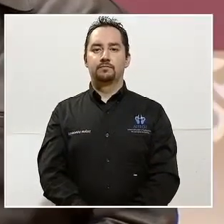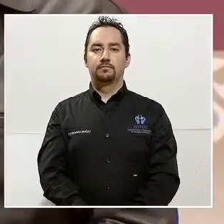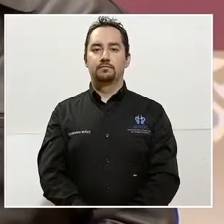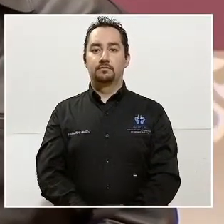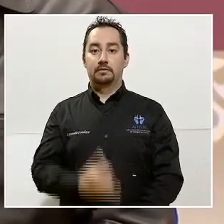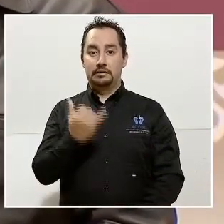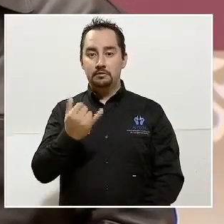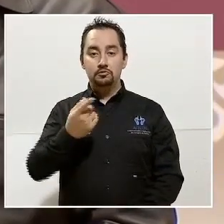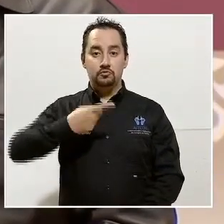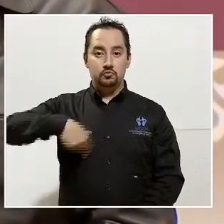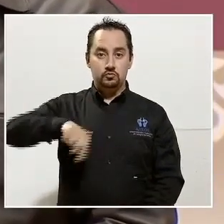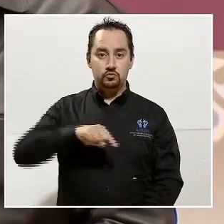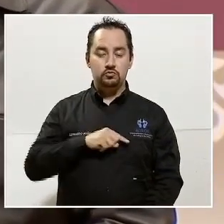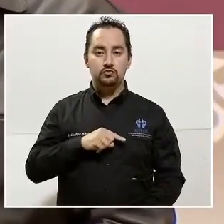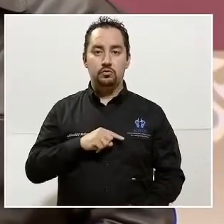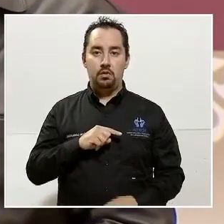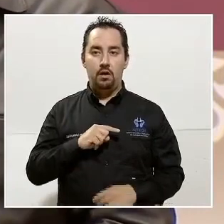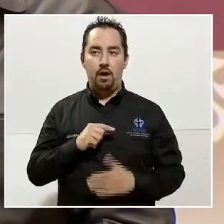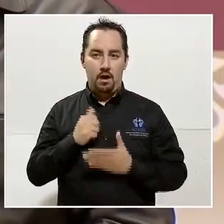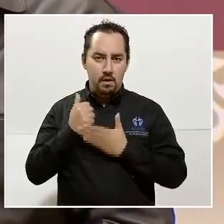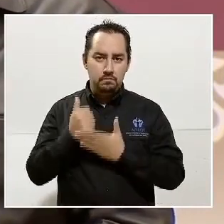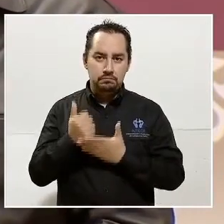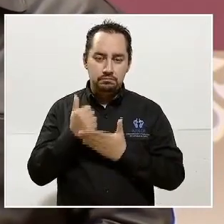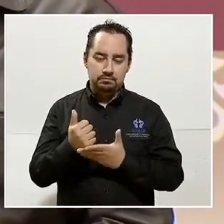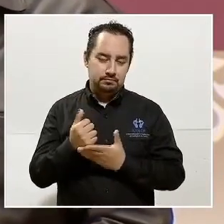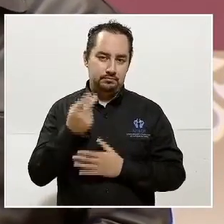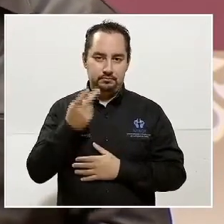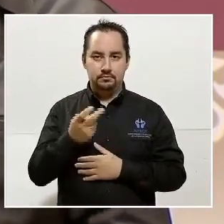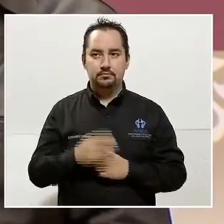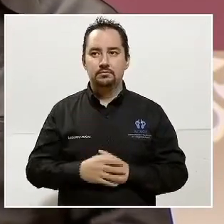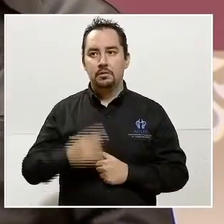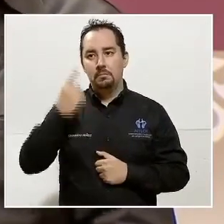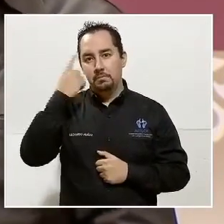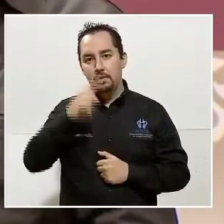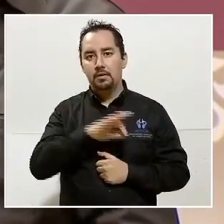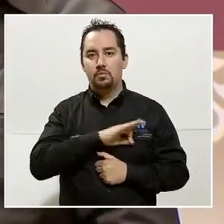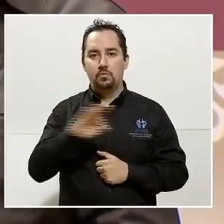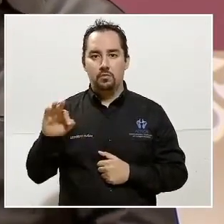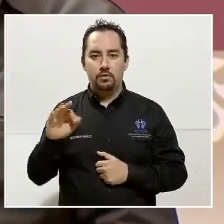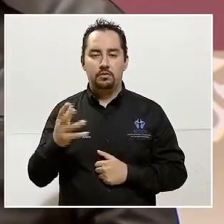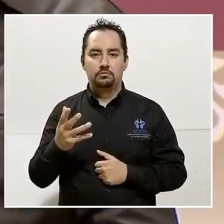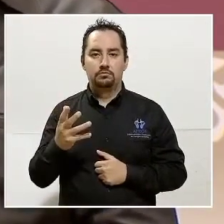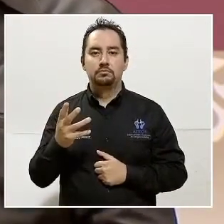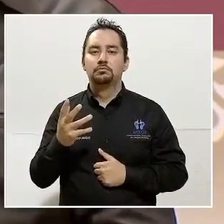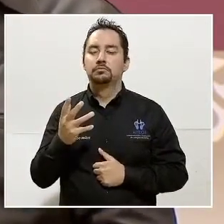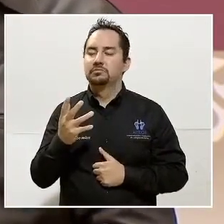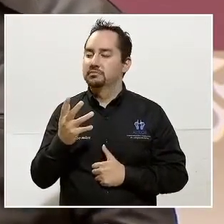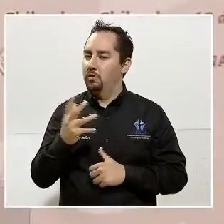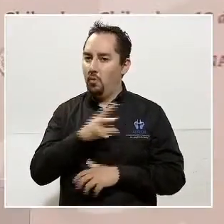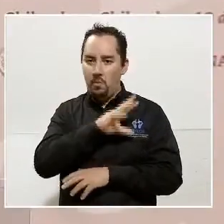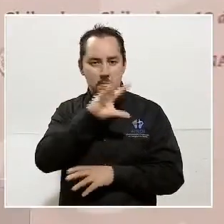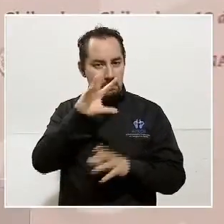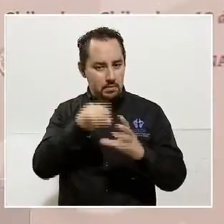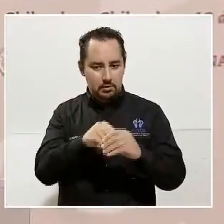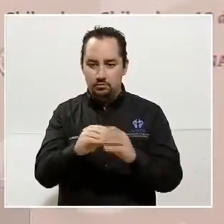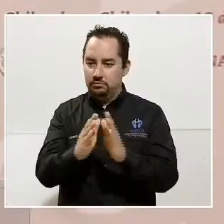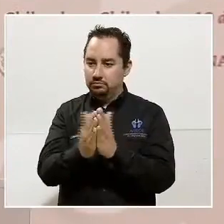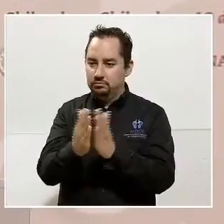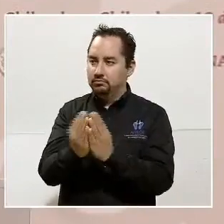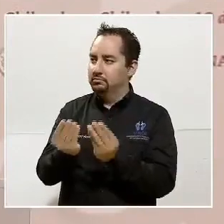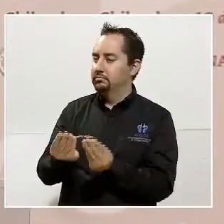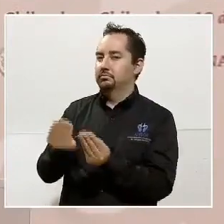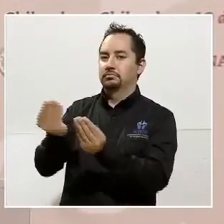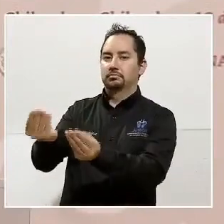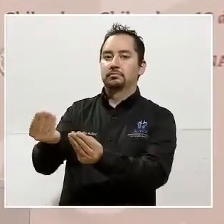Y nosotros vamos a ayudar para que se tengan todos los archivos y se